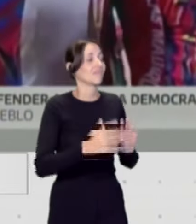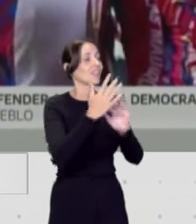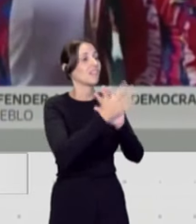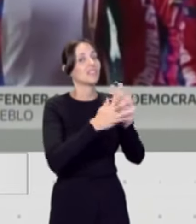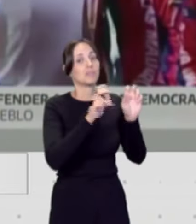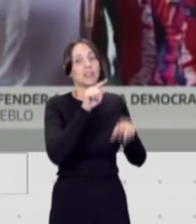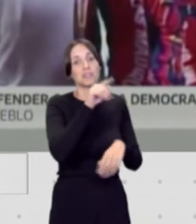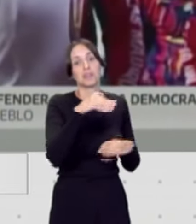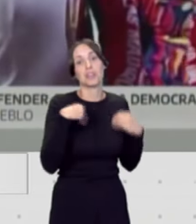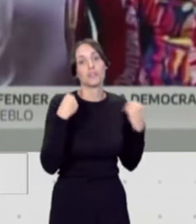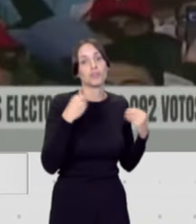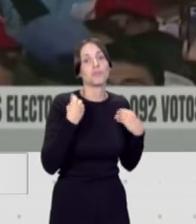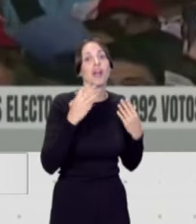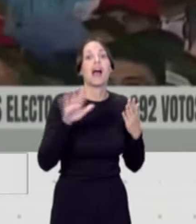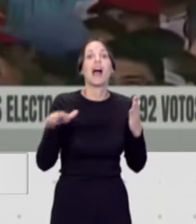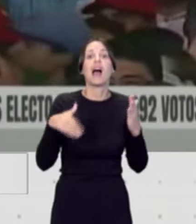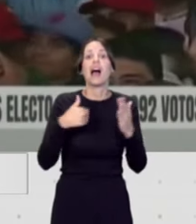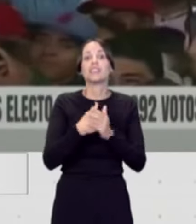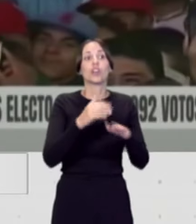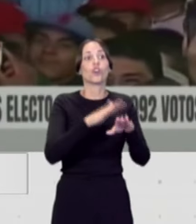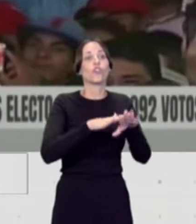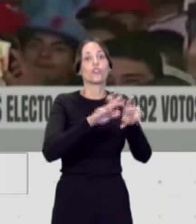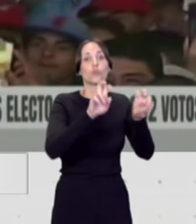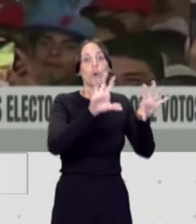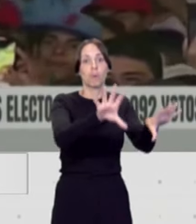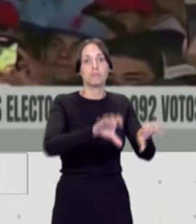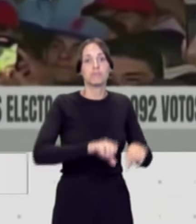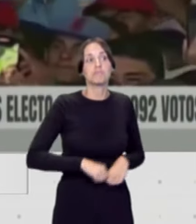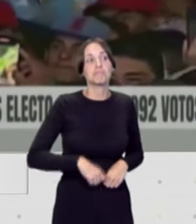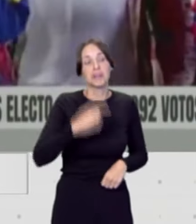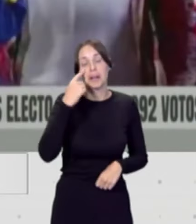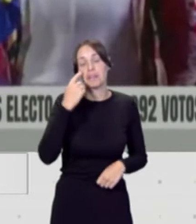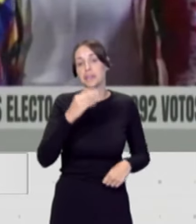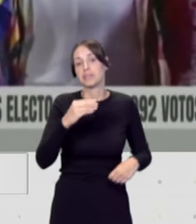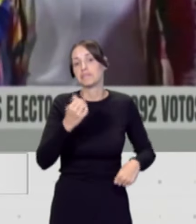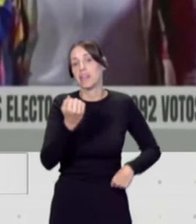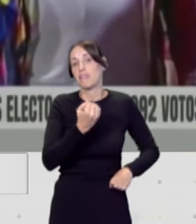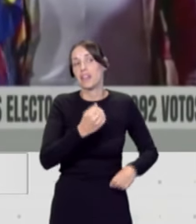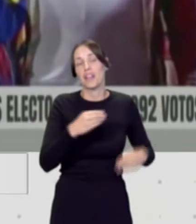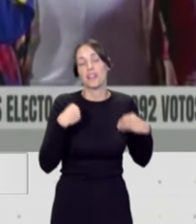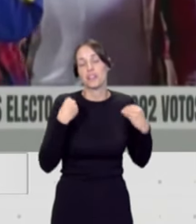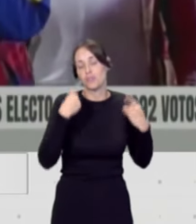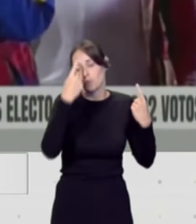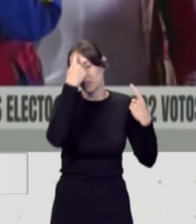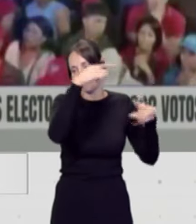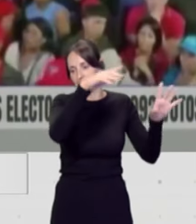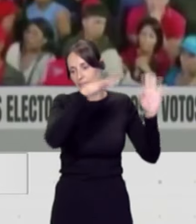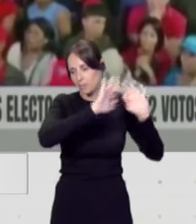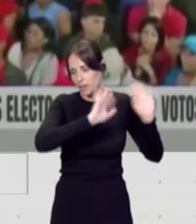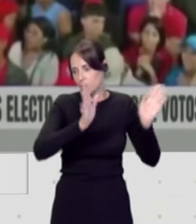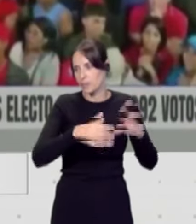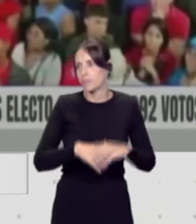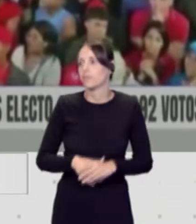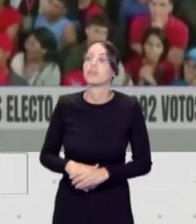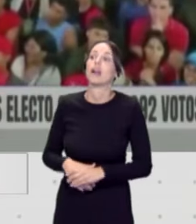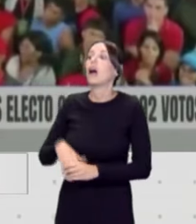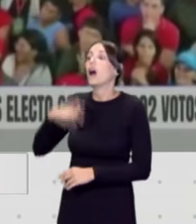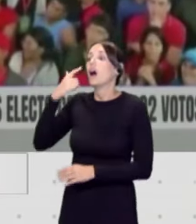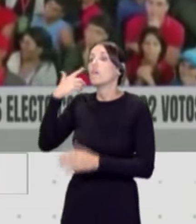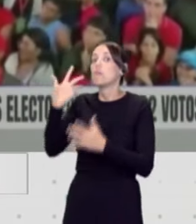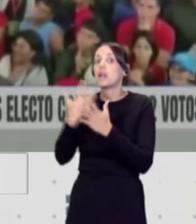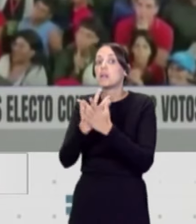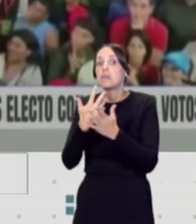Hasta después de la toma de posesión. Hasta después de la toma de posesión, que disfruten de la Navidad, que bien les hace falta además. Pero bueno, en fin. Sí, pero ya me explicarás a mí, van a disfrutar